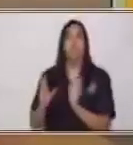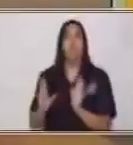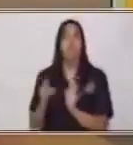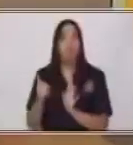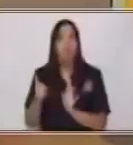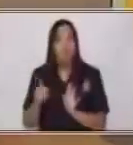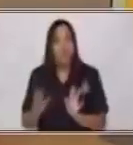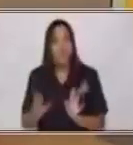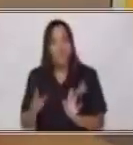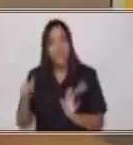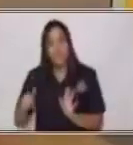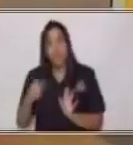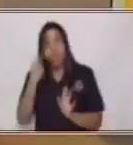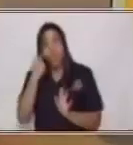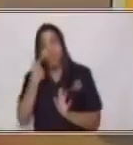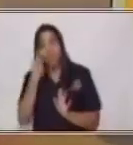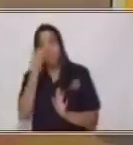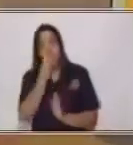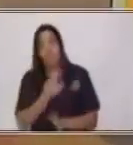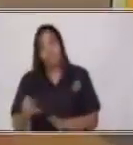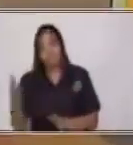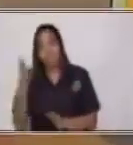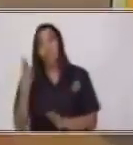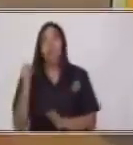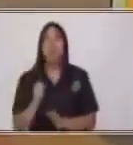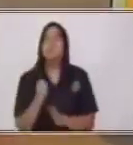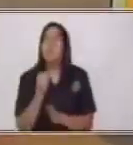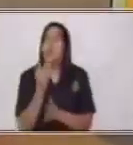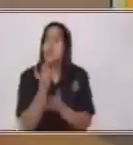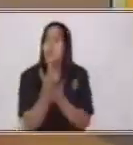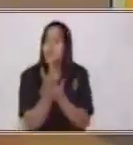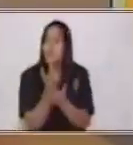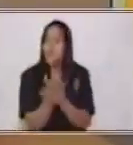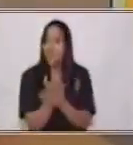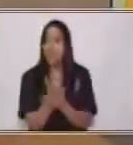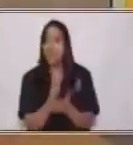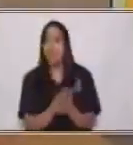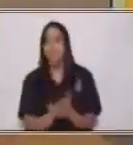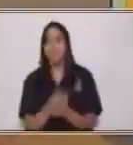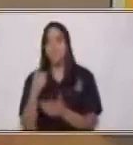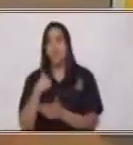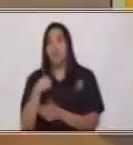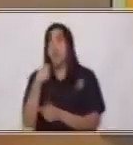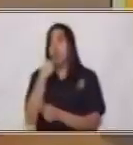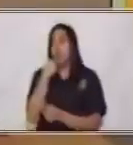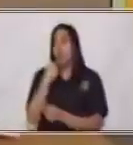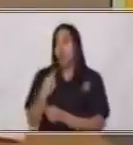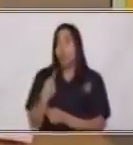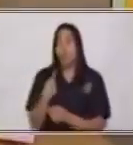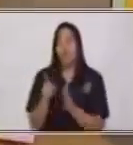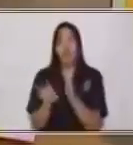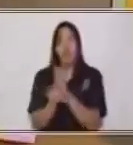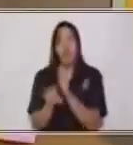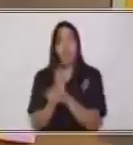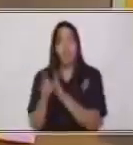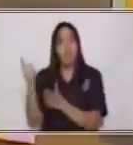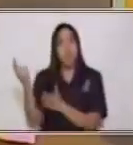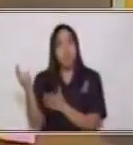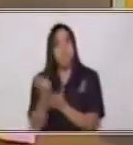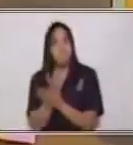Entonces voy a hacer acá mis cuentas de cuánto pagué. Entonces yo dije que pagué